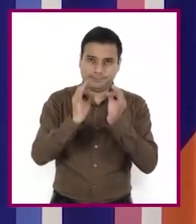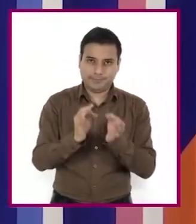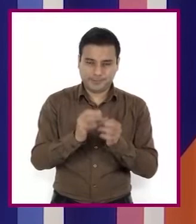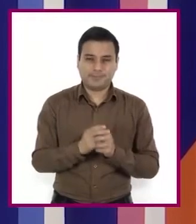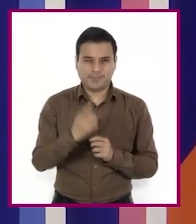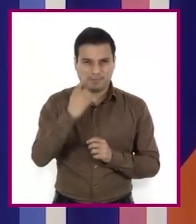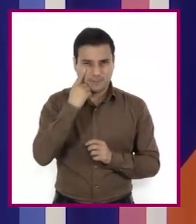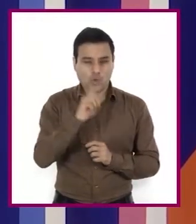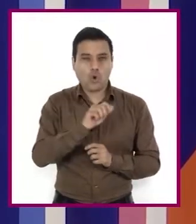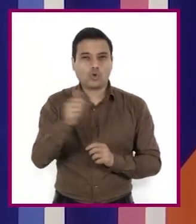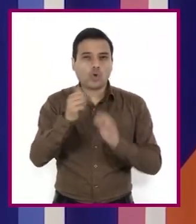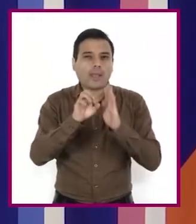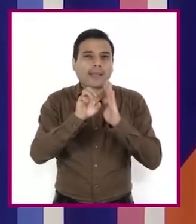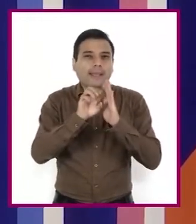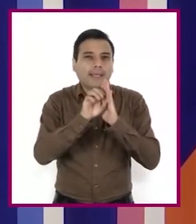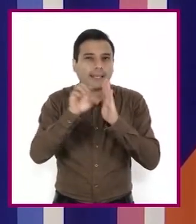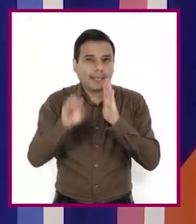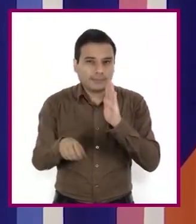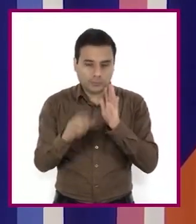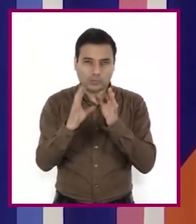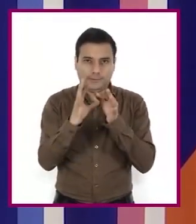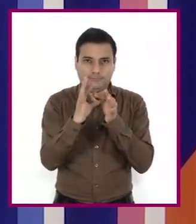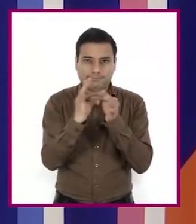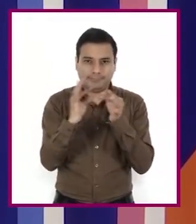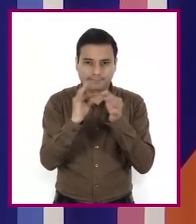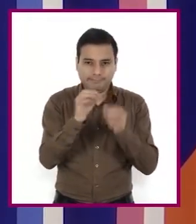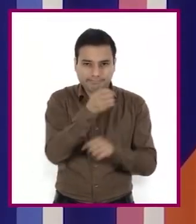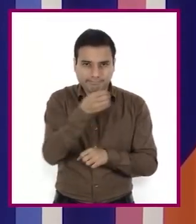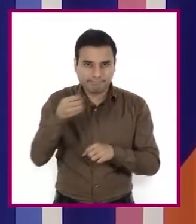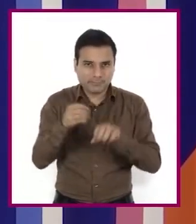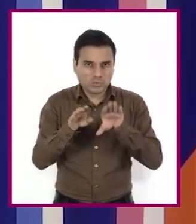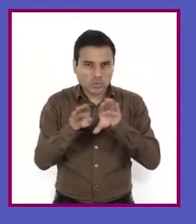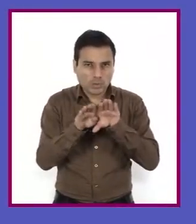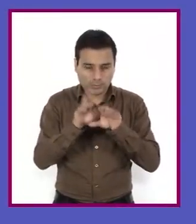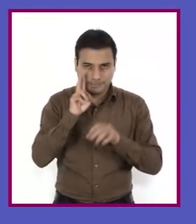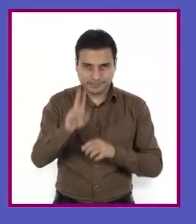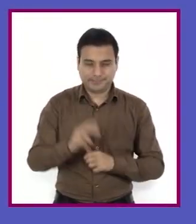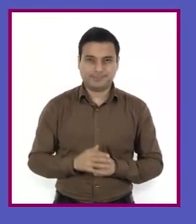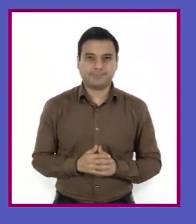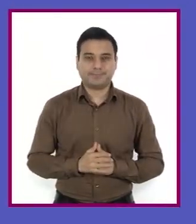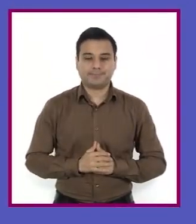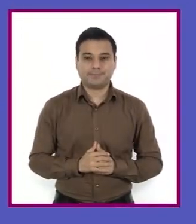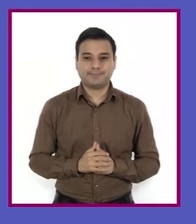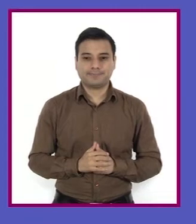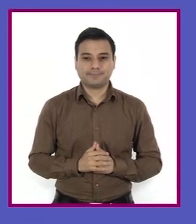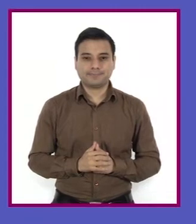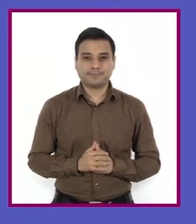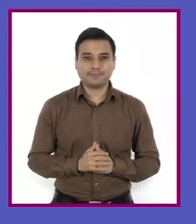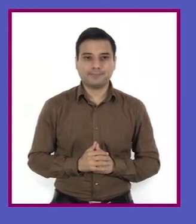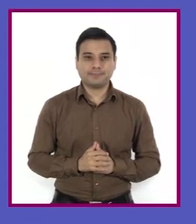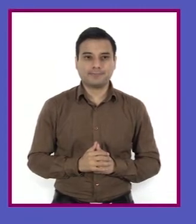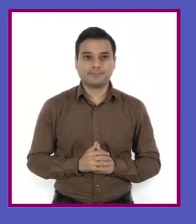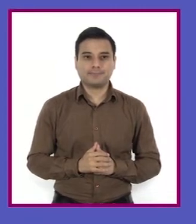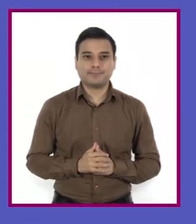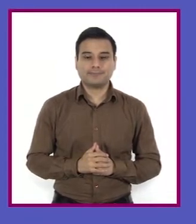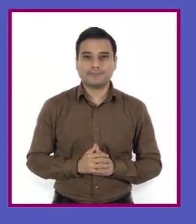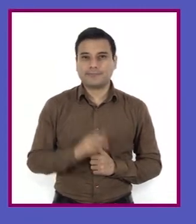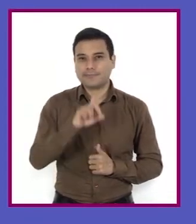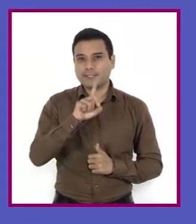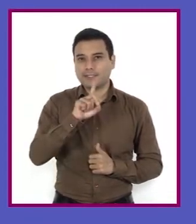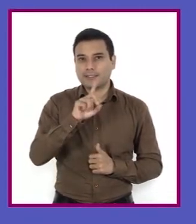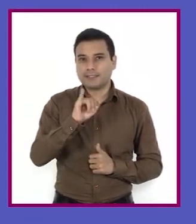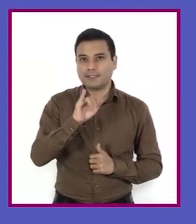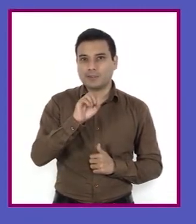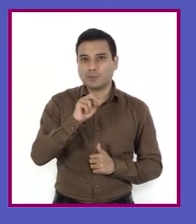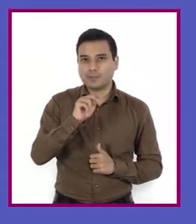Analicemos otra forma en la que podemos estructurar nuestros resúmenes. Dionea o atrapamoscas.